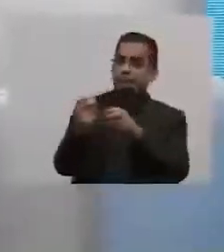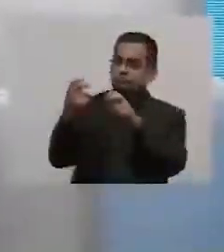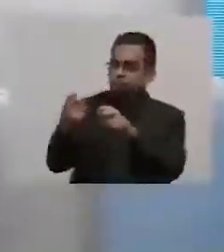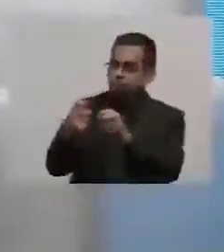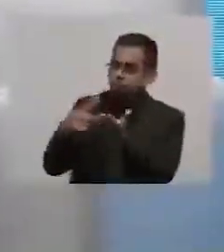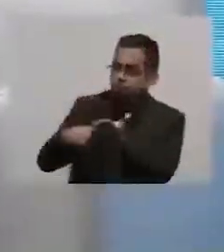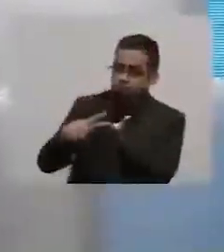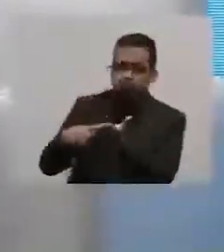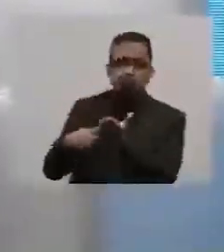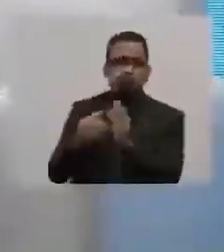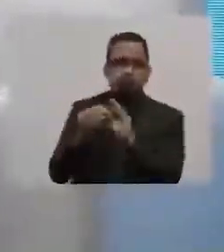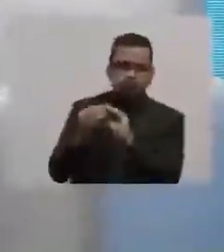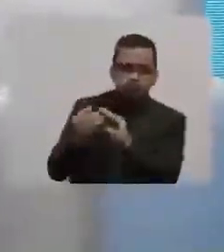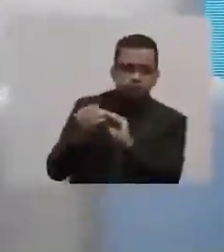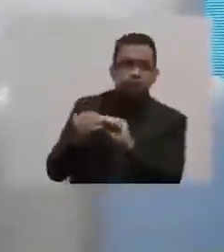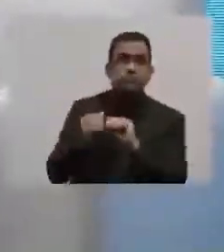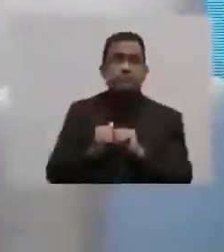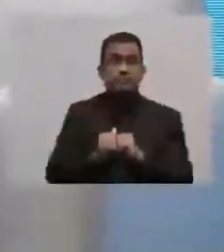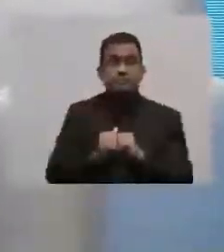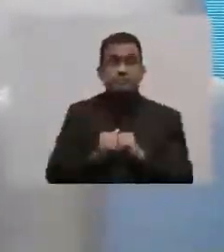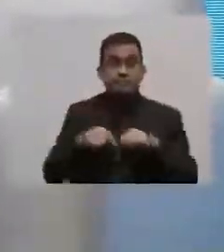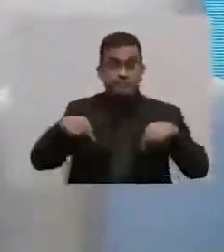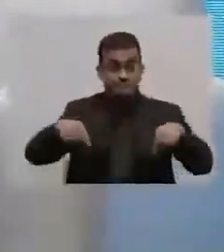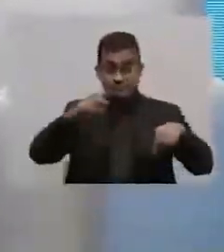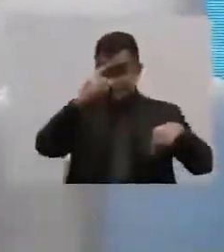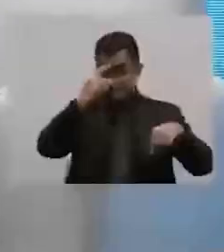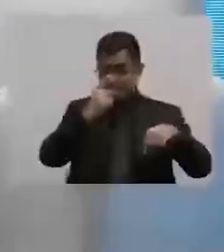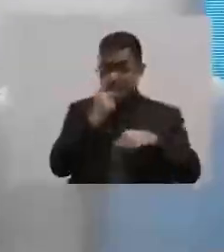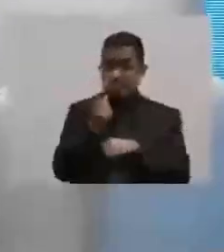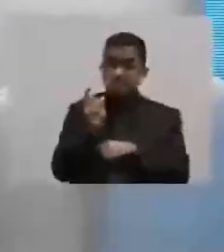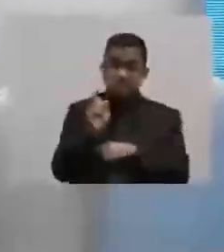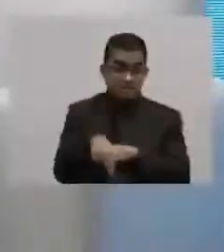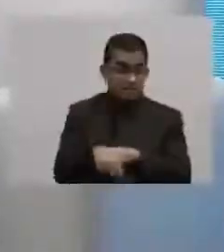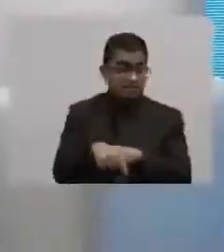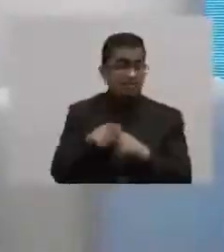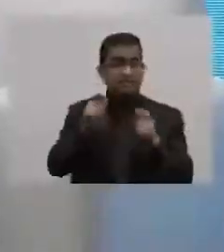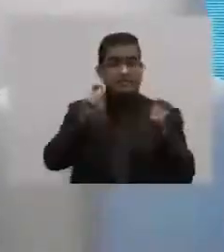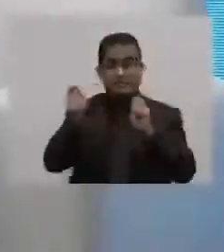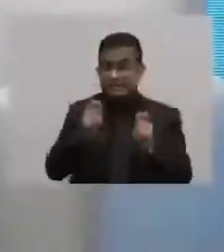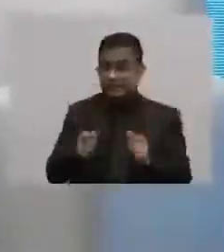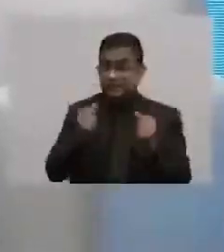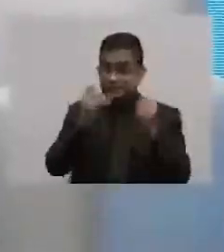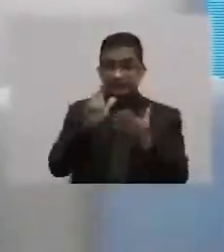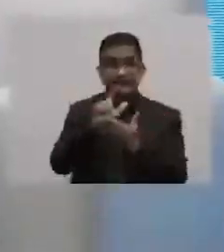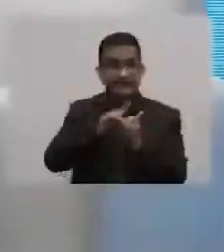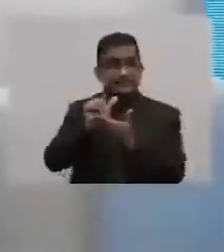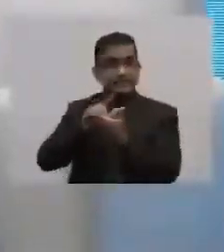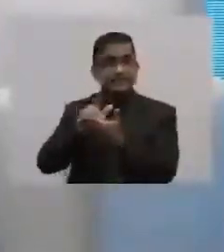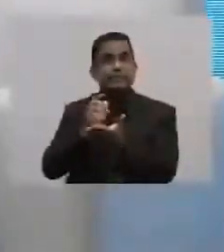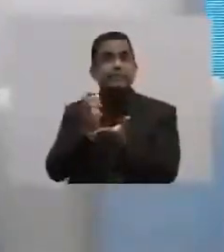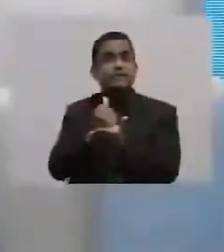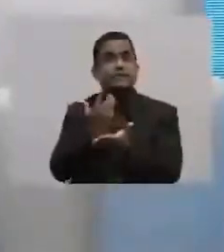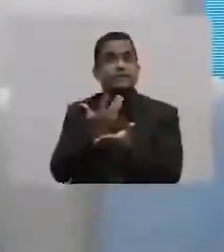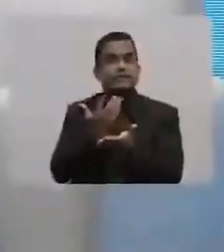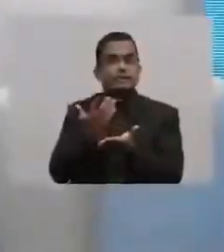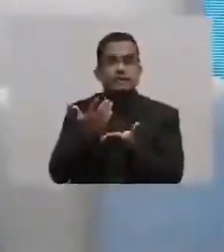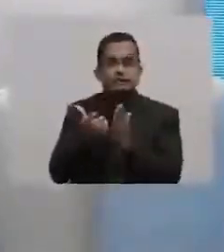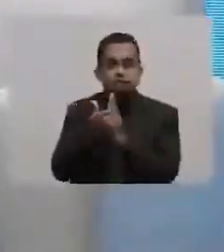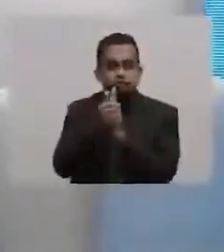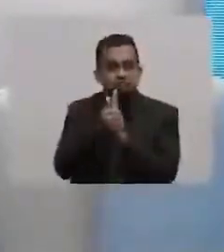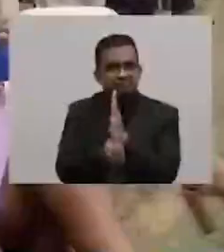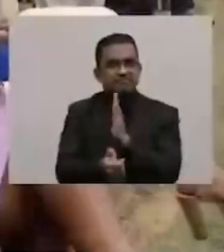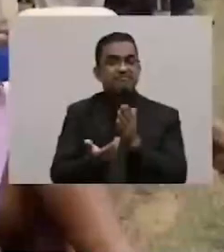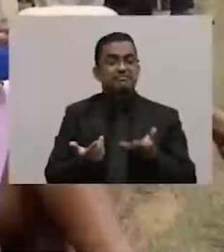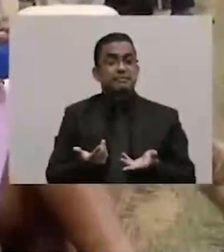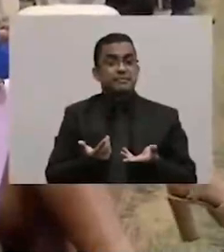hable, porque este es un país que necesita muchas reformas para aprovechar incluso el potencial que tiene. Yo creo que